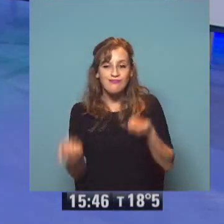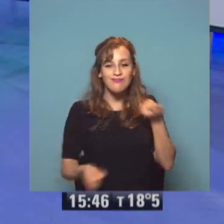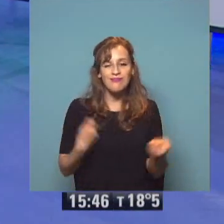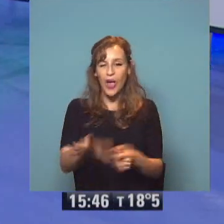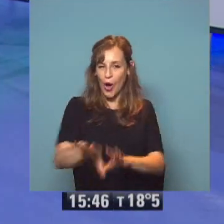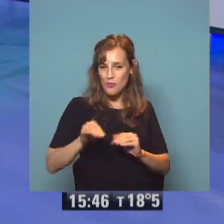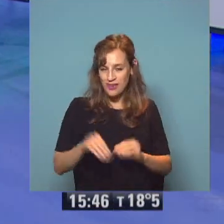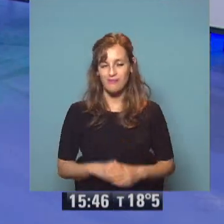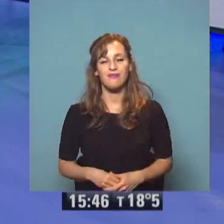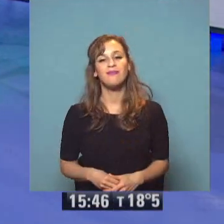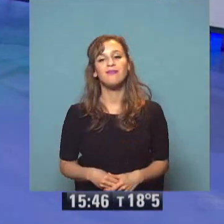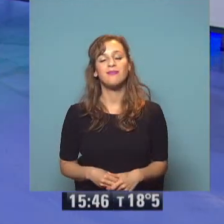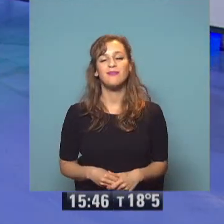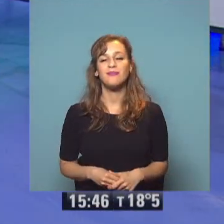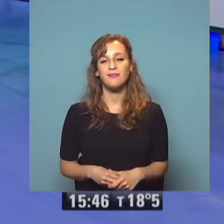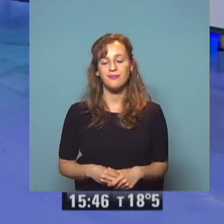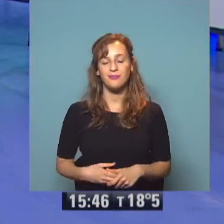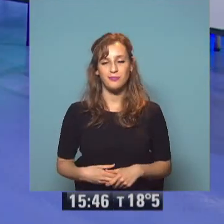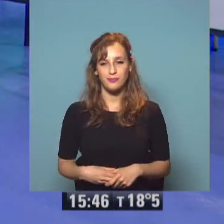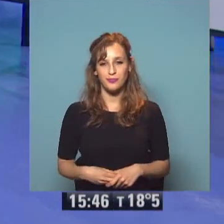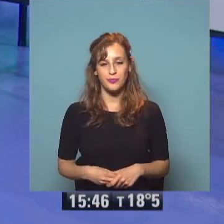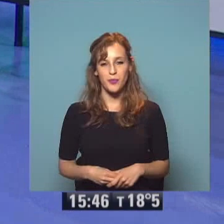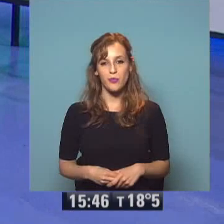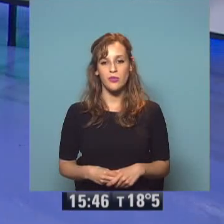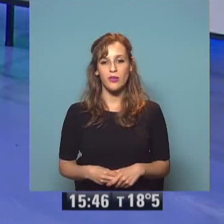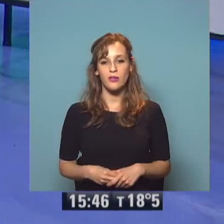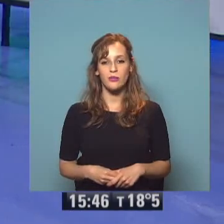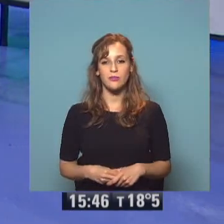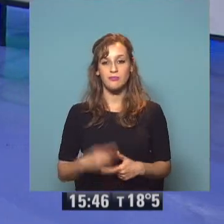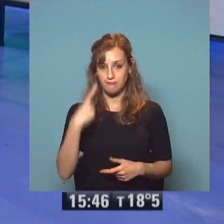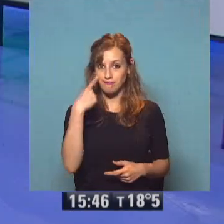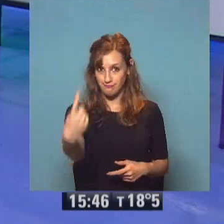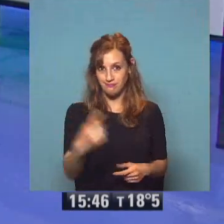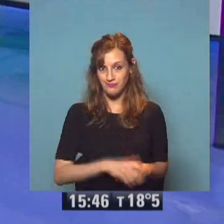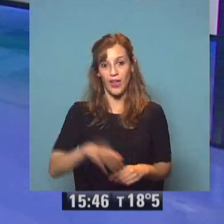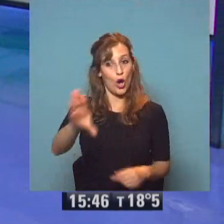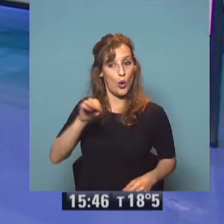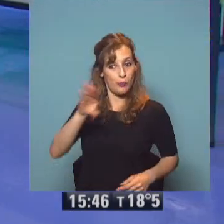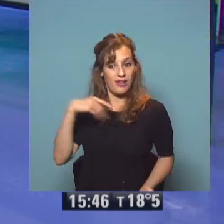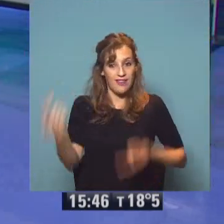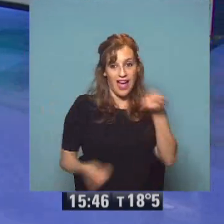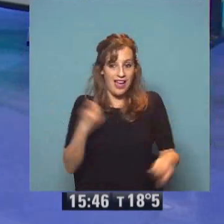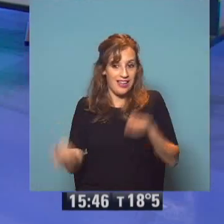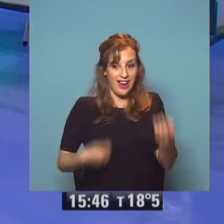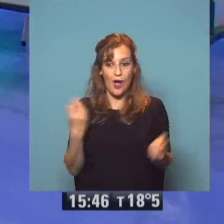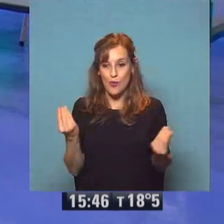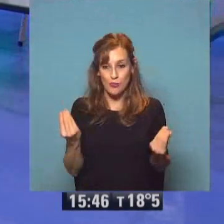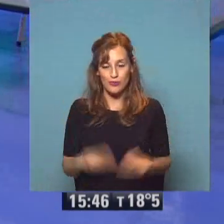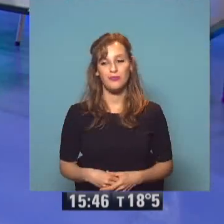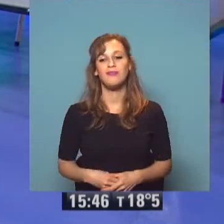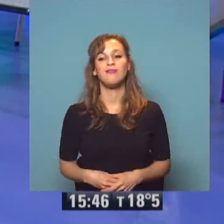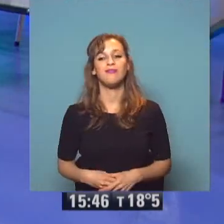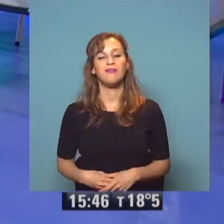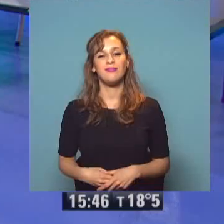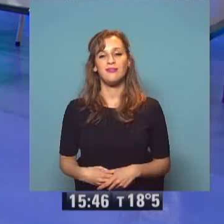sí. ¿Y este cómo era, bra? Un pasito adelante, atrás. Hacemos ahí. Y al otro lado, ¿eh? Cambia. Y ahora